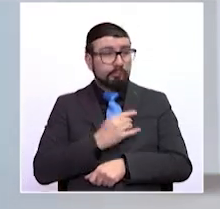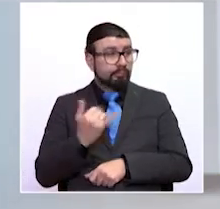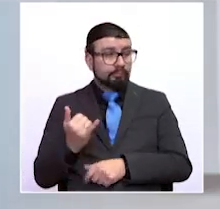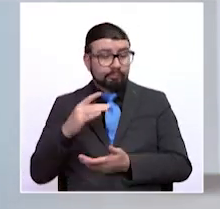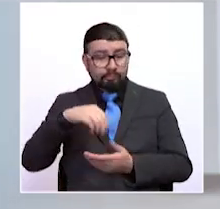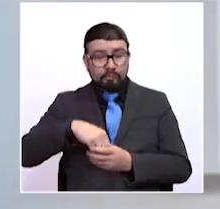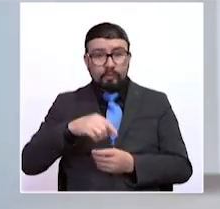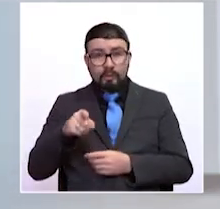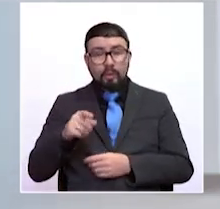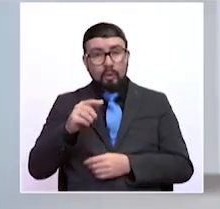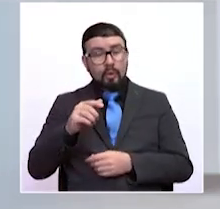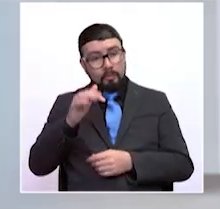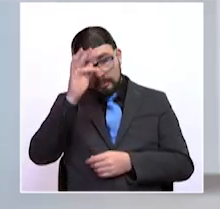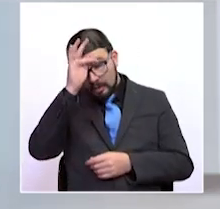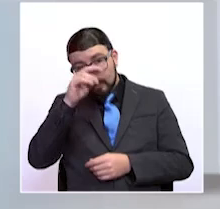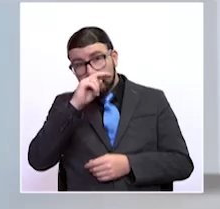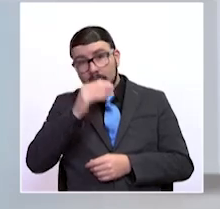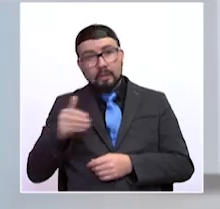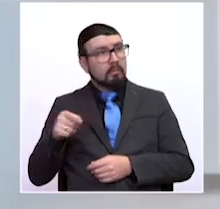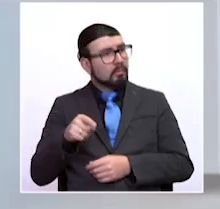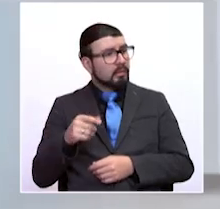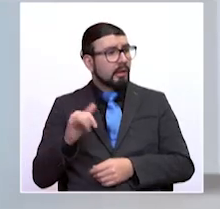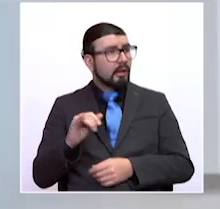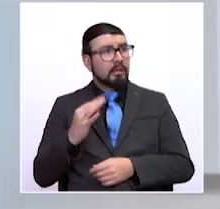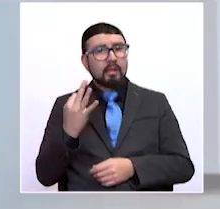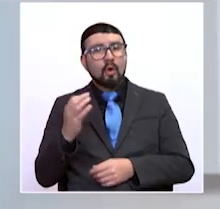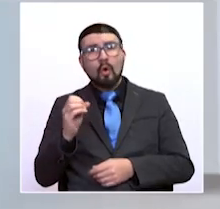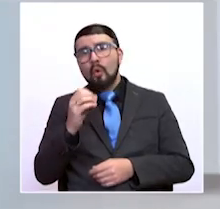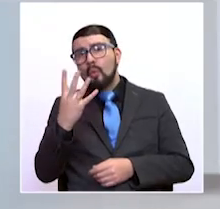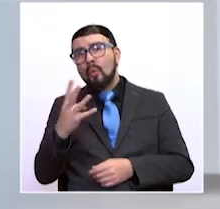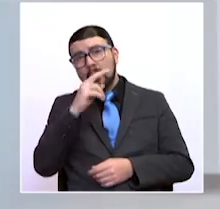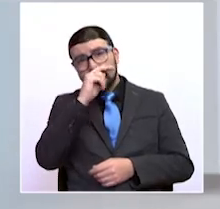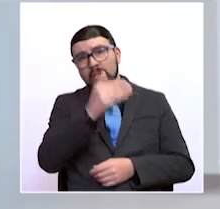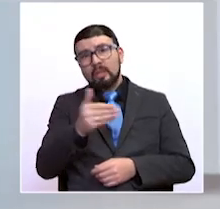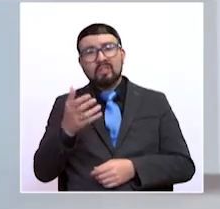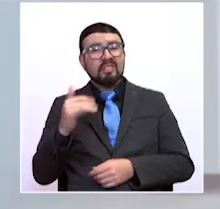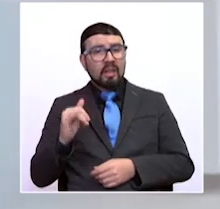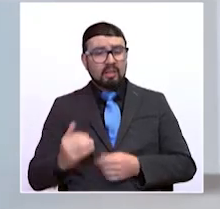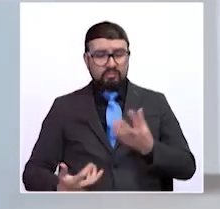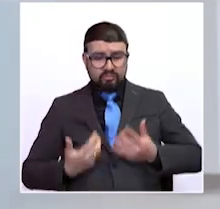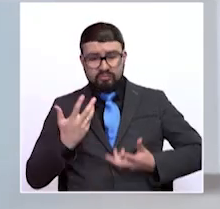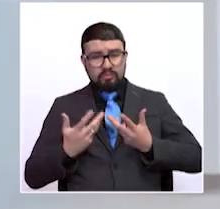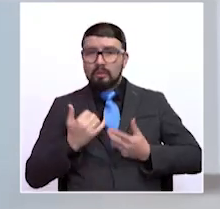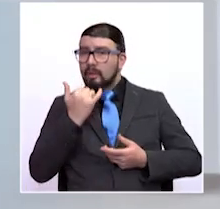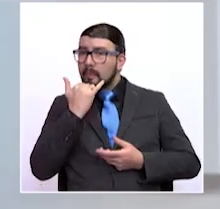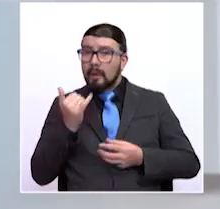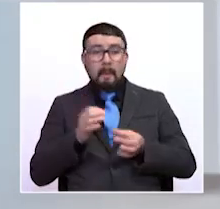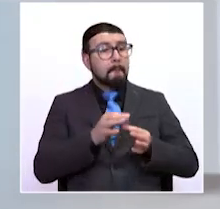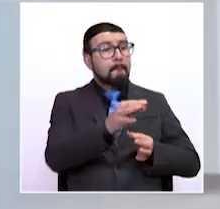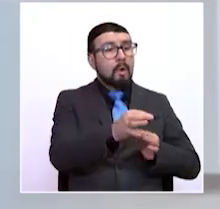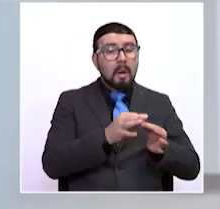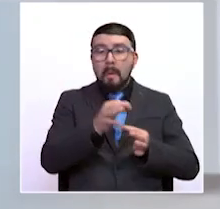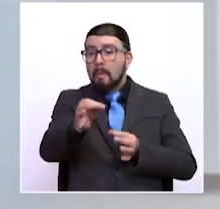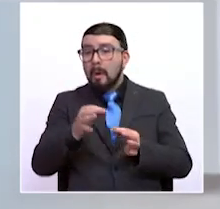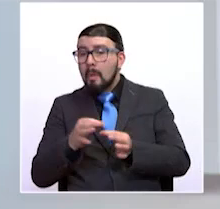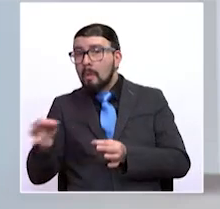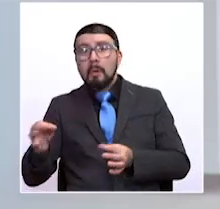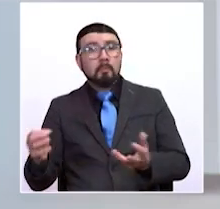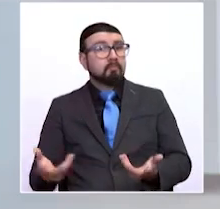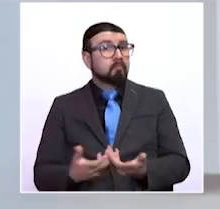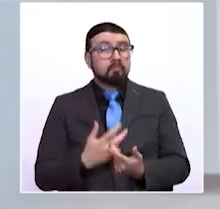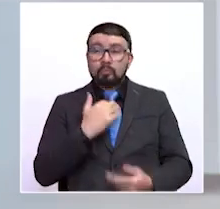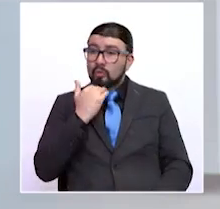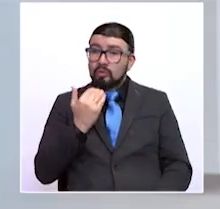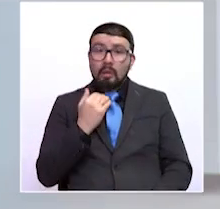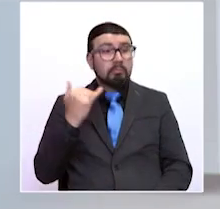de residentes y ya hay 3 o 4 niños quemados. No sabemos qué está pasando en los pueblos, no sabemos qué está pasando